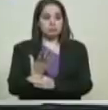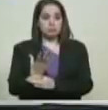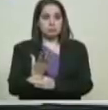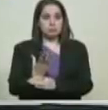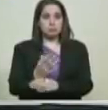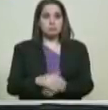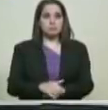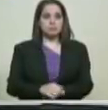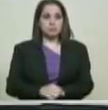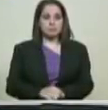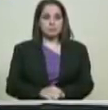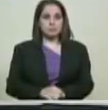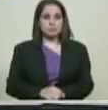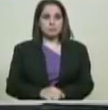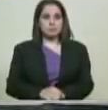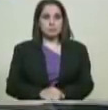mayo.